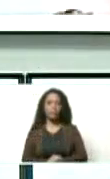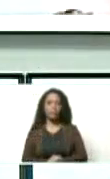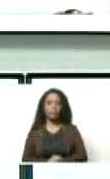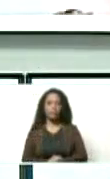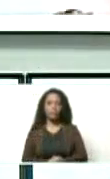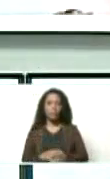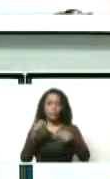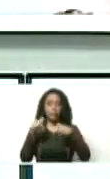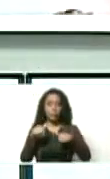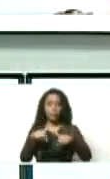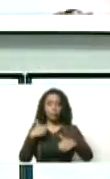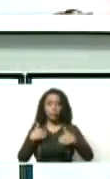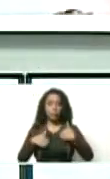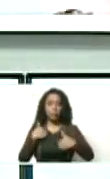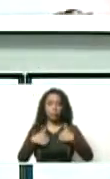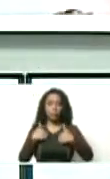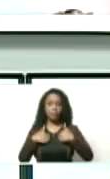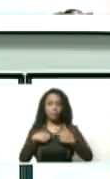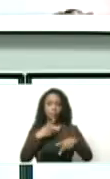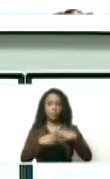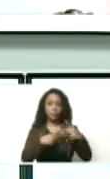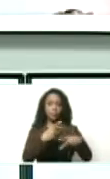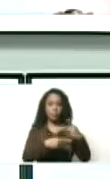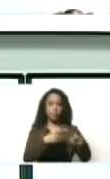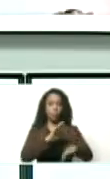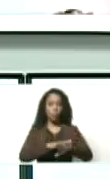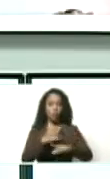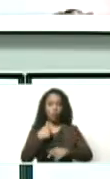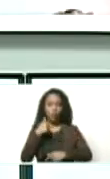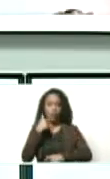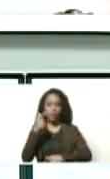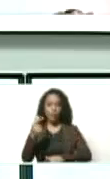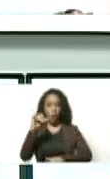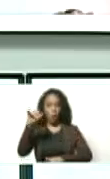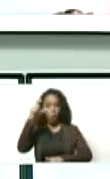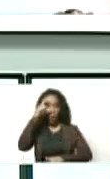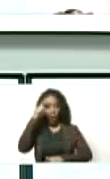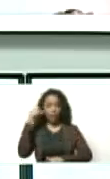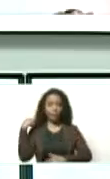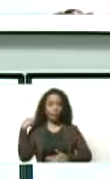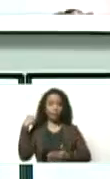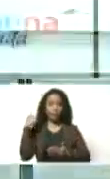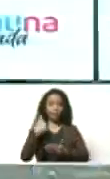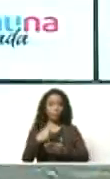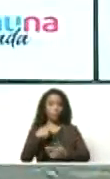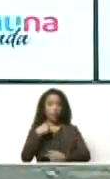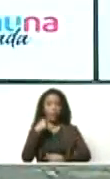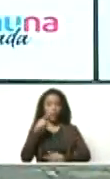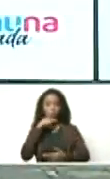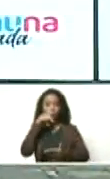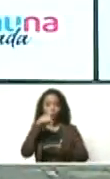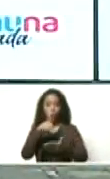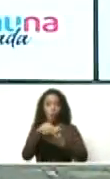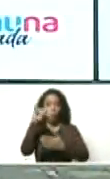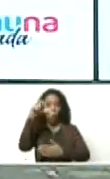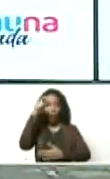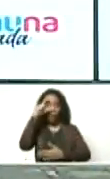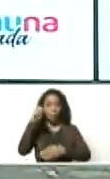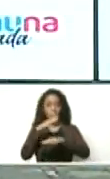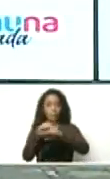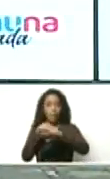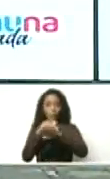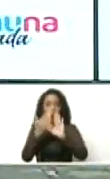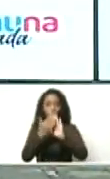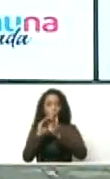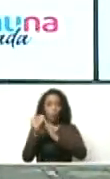En este miércoles productivo, porque yo le dije a Riaza hace tiempo, cuando nombré a Riaza como ministro de